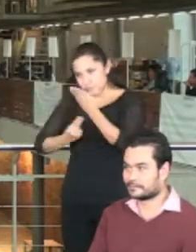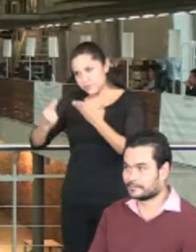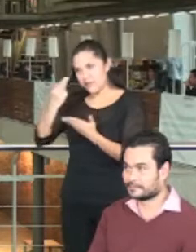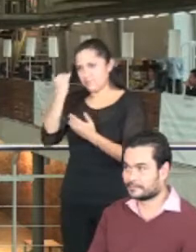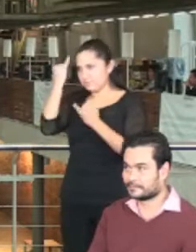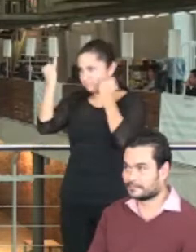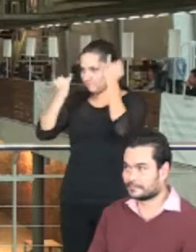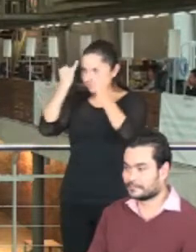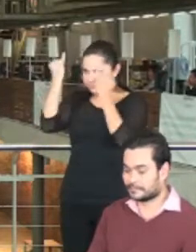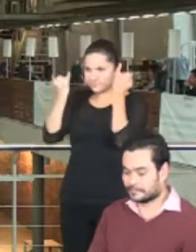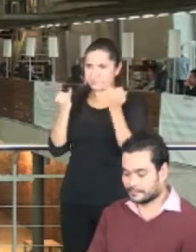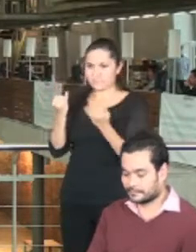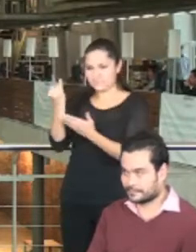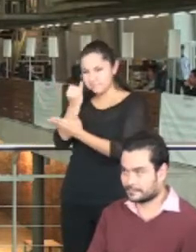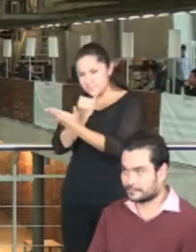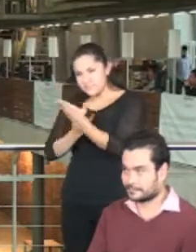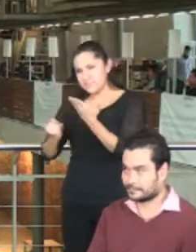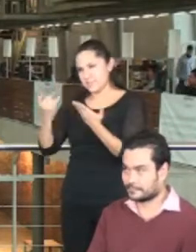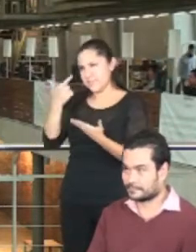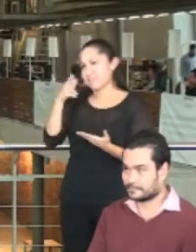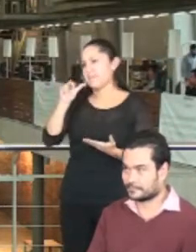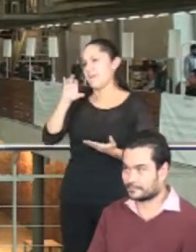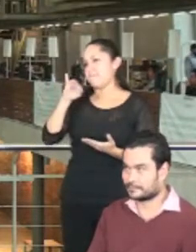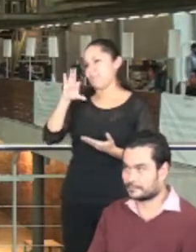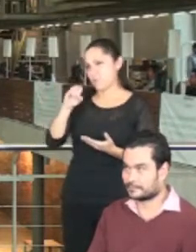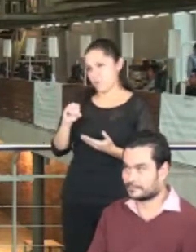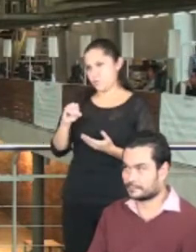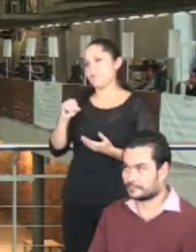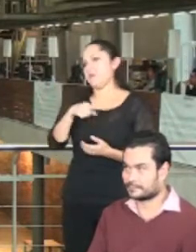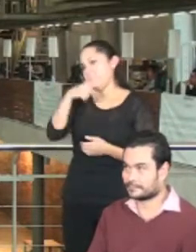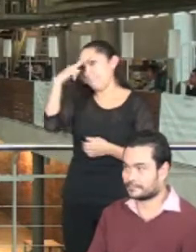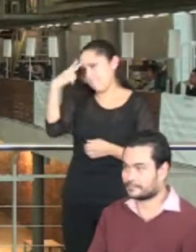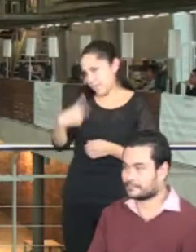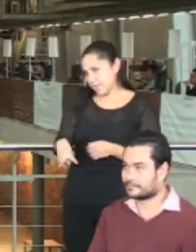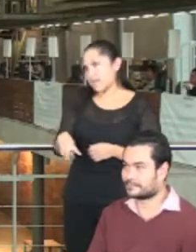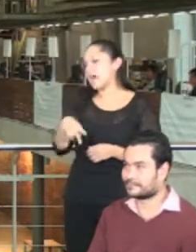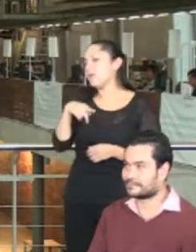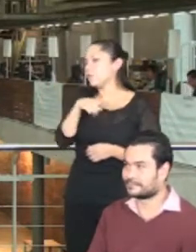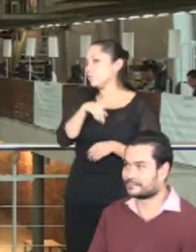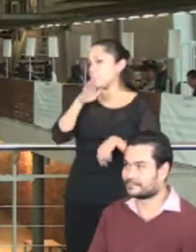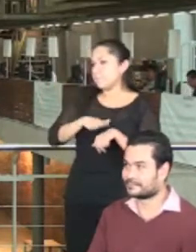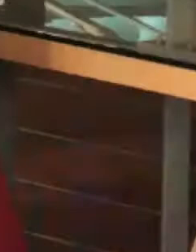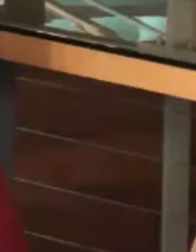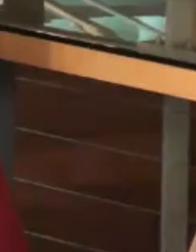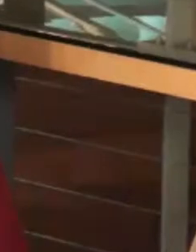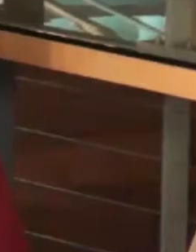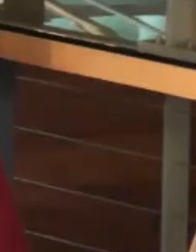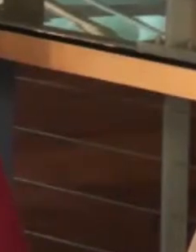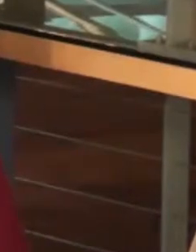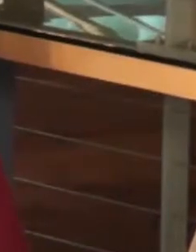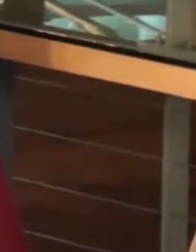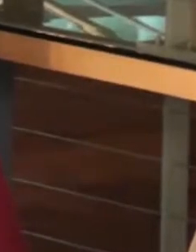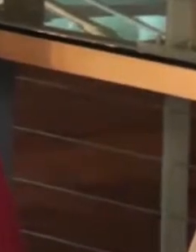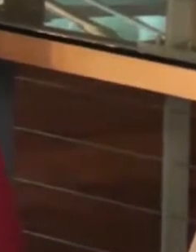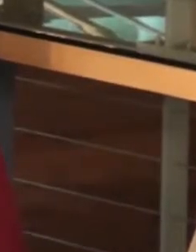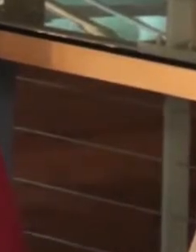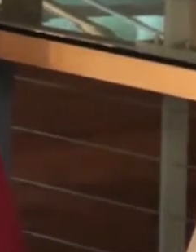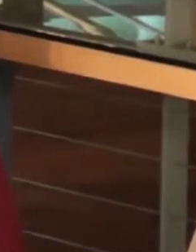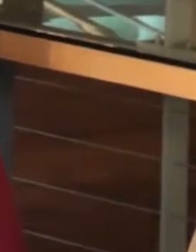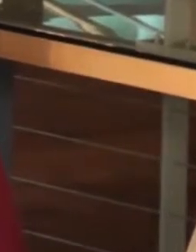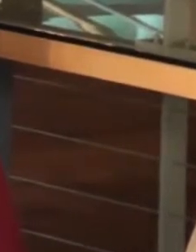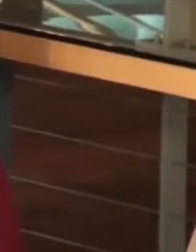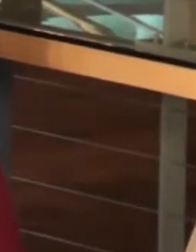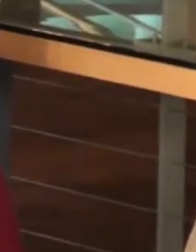gráfico mexicano que ha estado muy cerca de la cocina de este libro de malco y papá que estamos